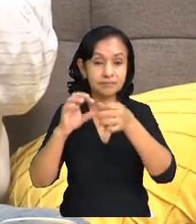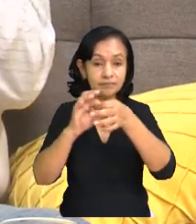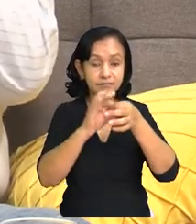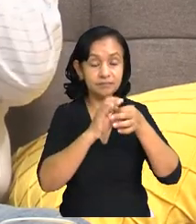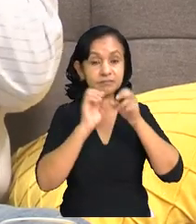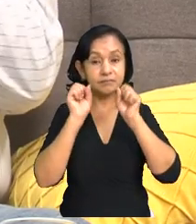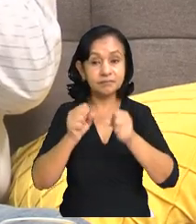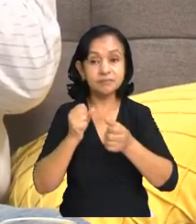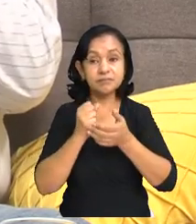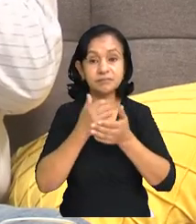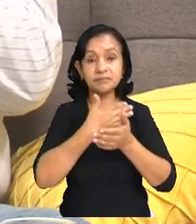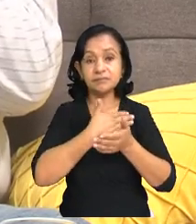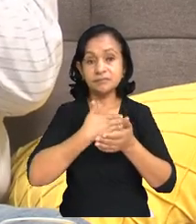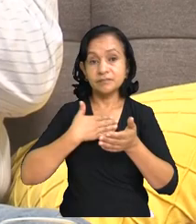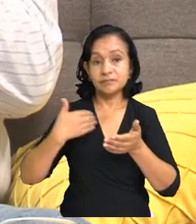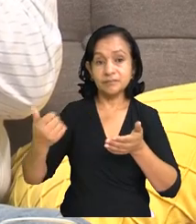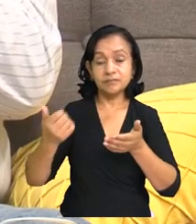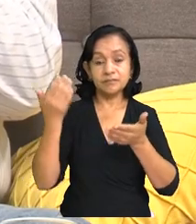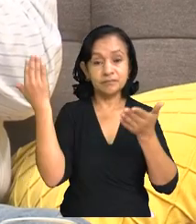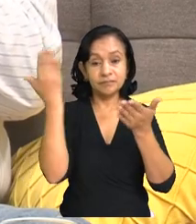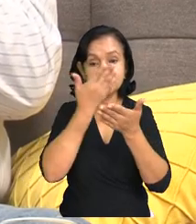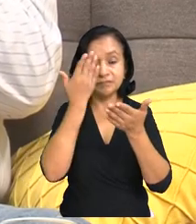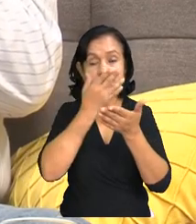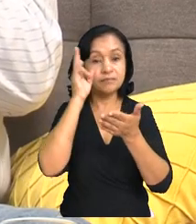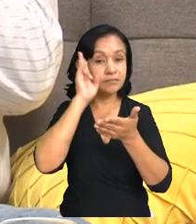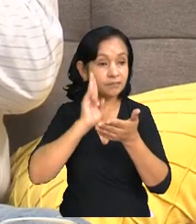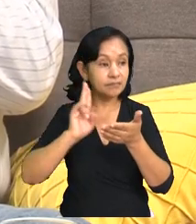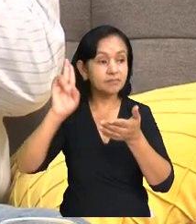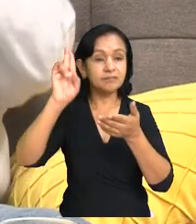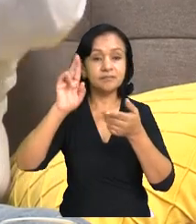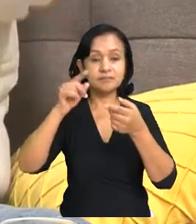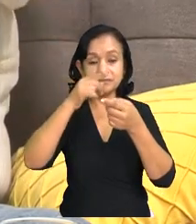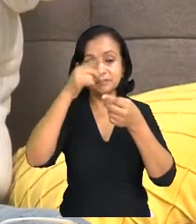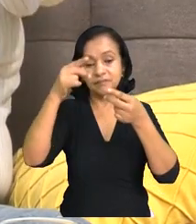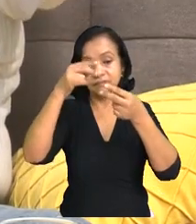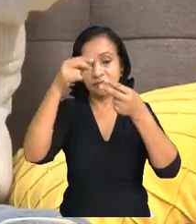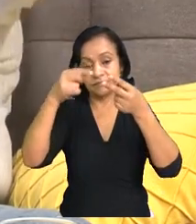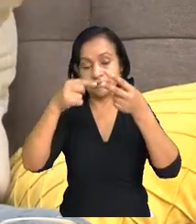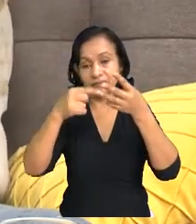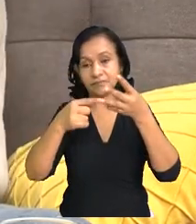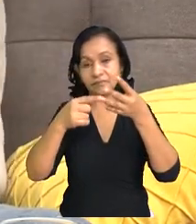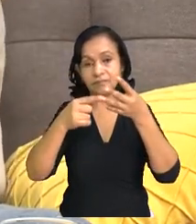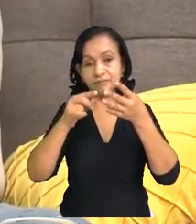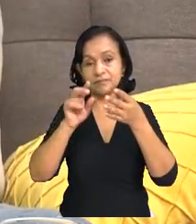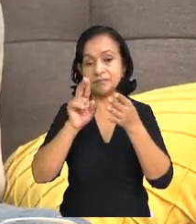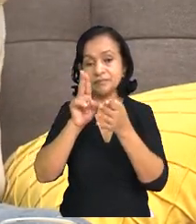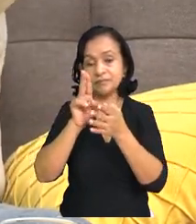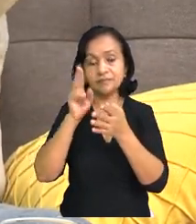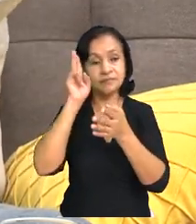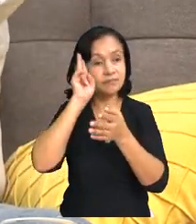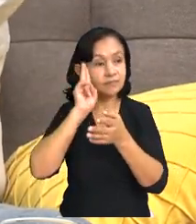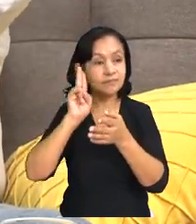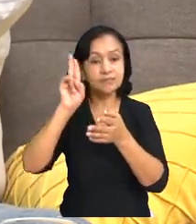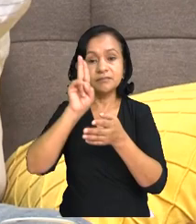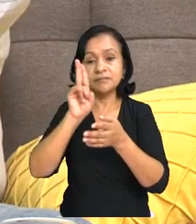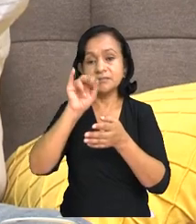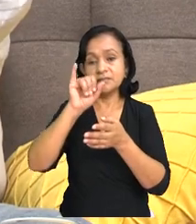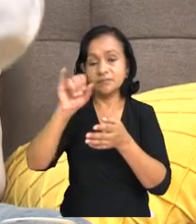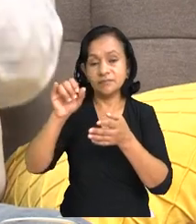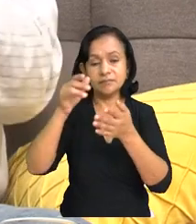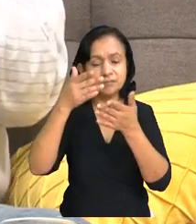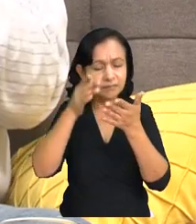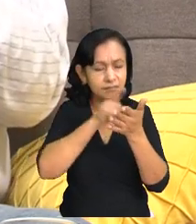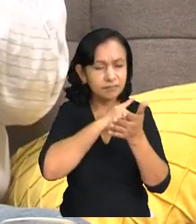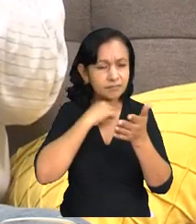permitiendo mejorar los currículums de las carreras. Ok. Que la ingeniería se aproxime más a la realidad del